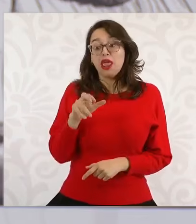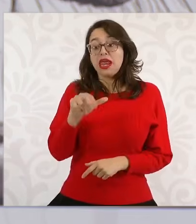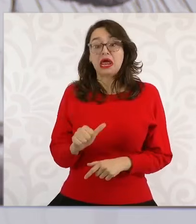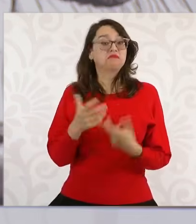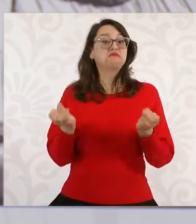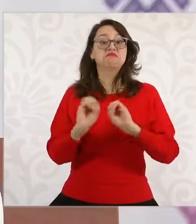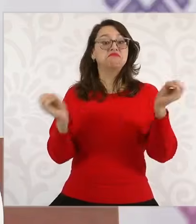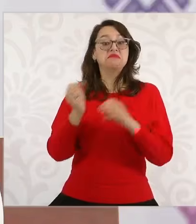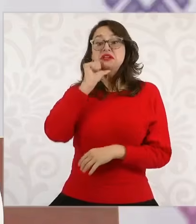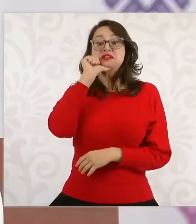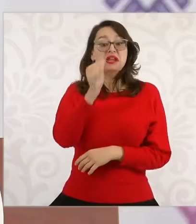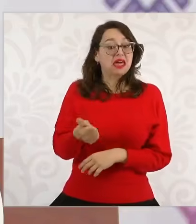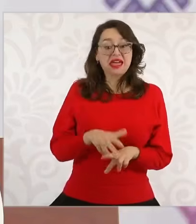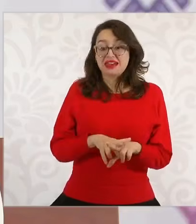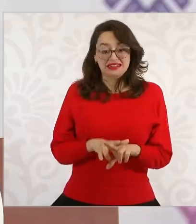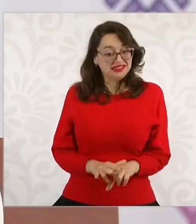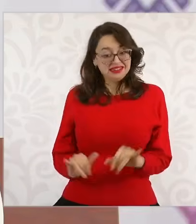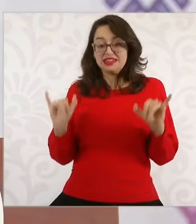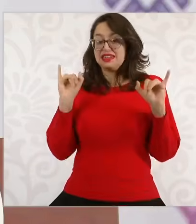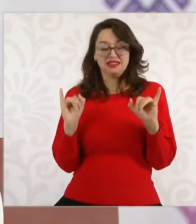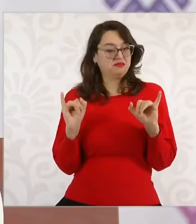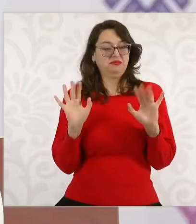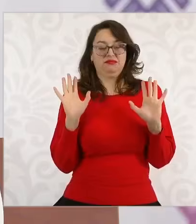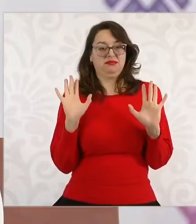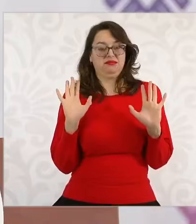ni estaban registrados partidos políticos